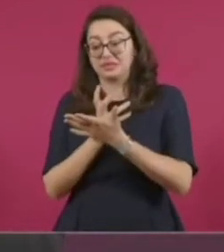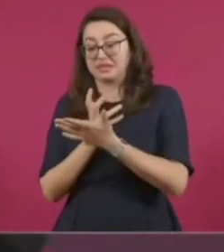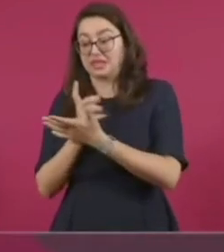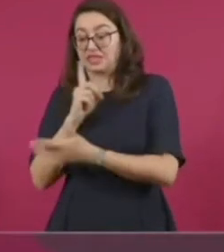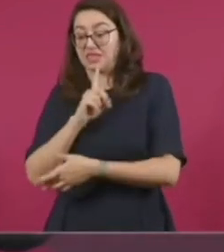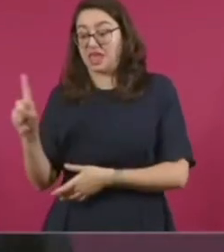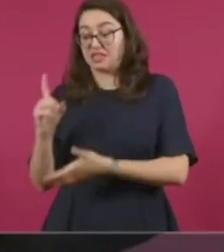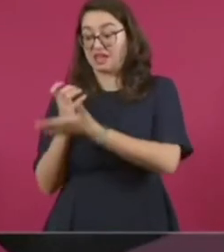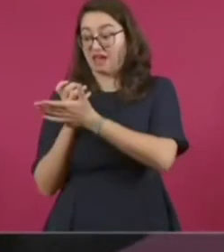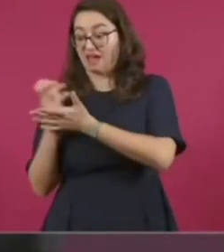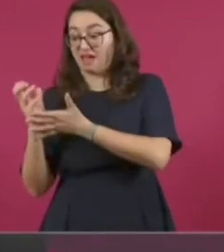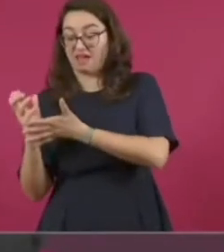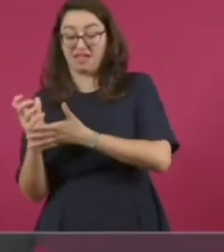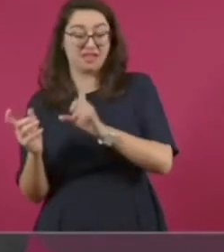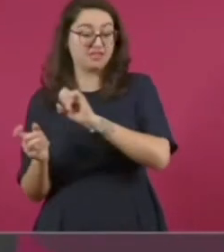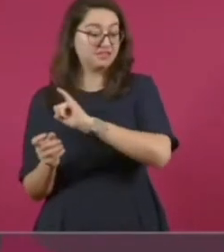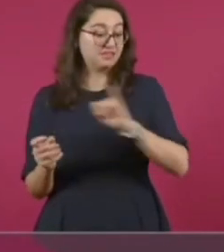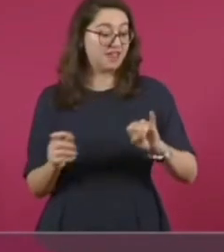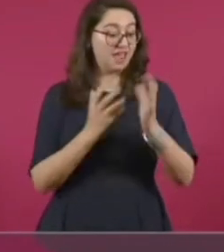Y